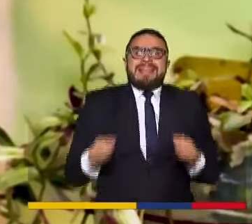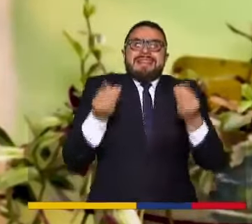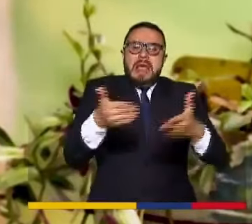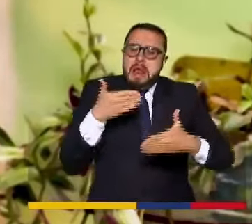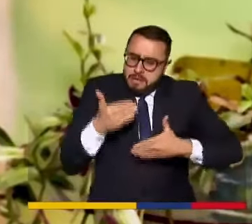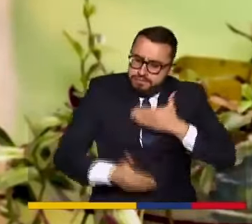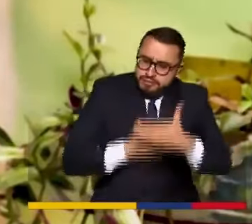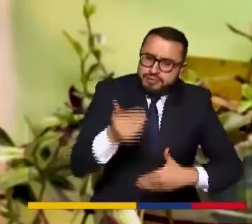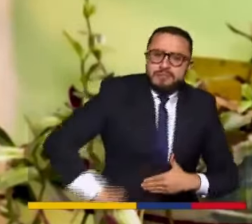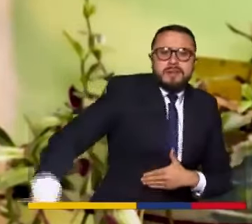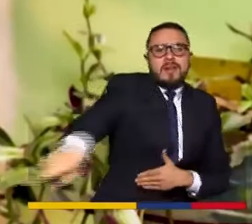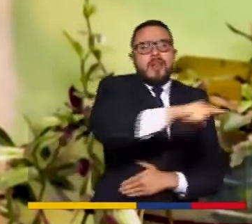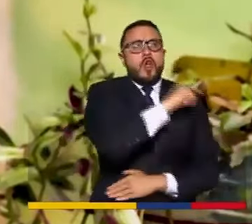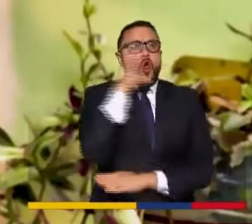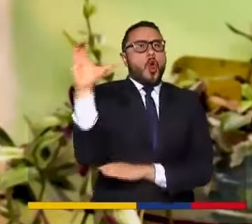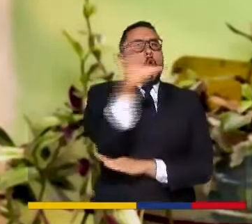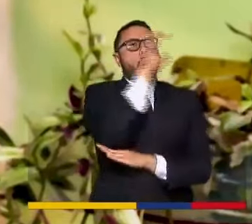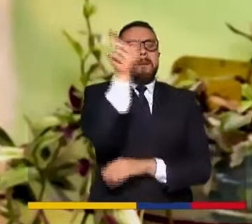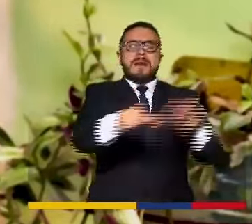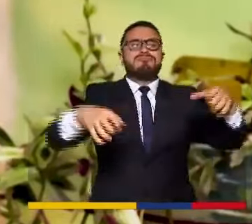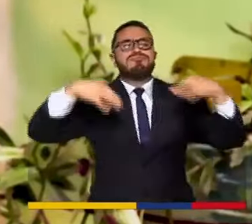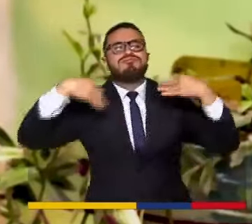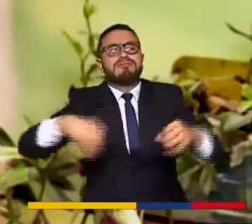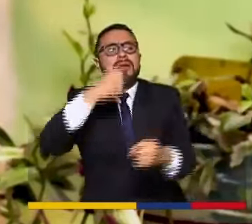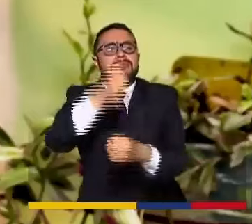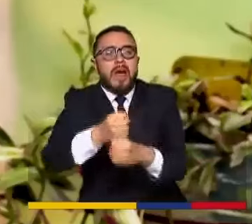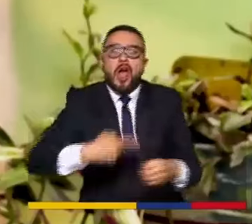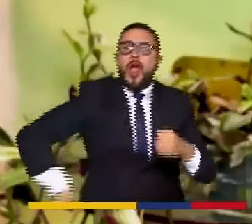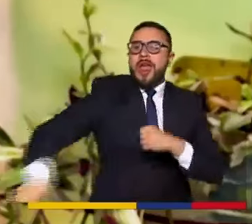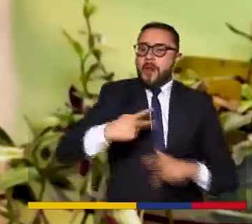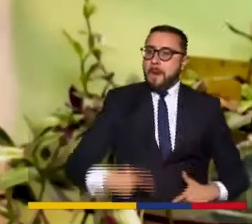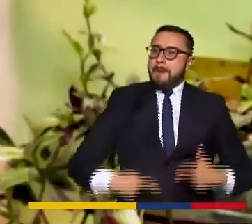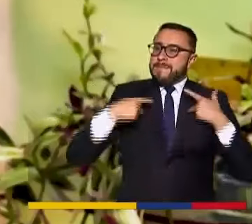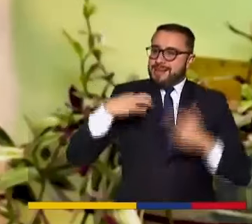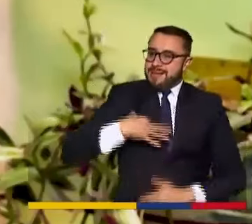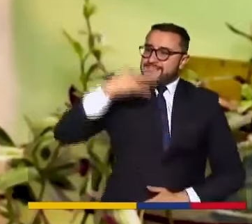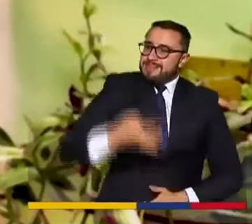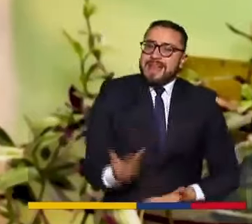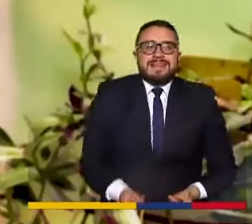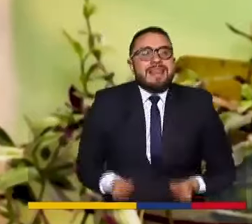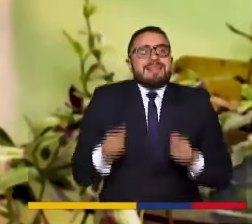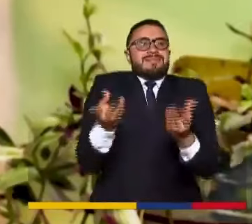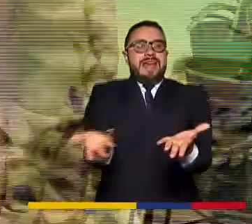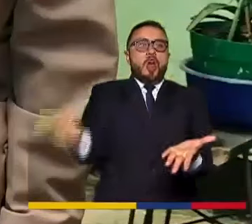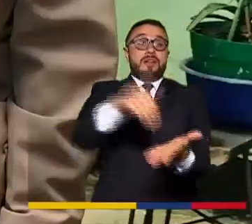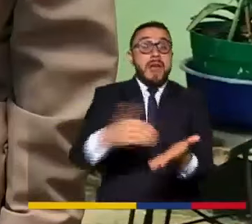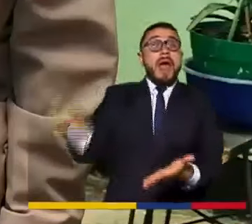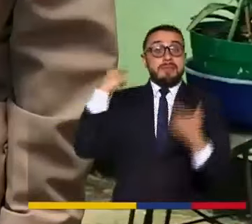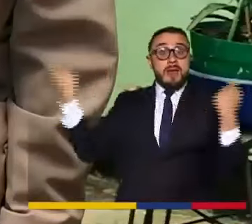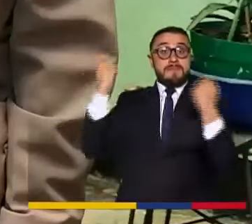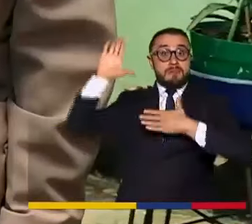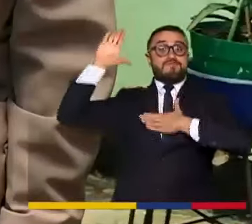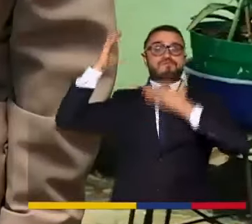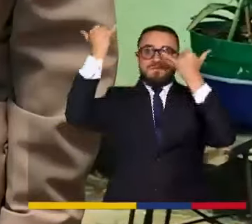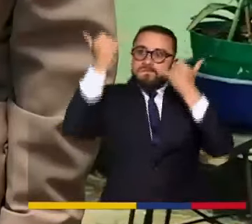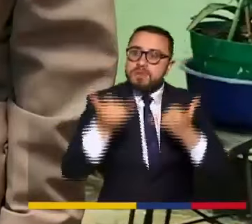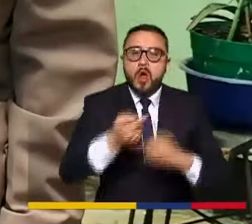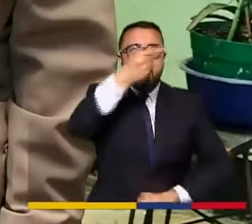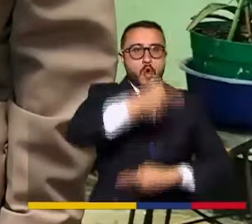la la dignidad todo el pueblo trabajador de Colombia como prometimos desde campaña empezamos ya con los